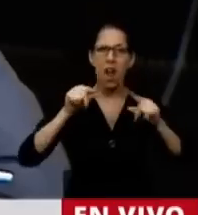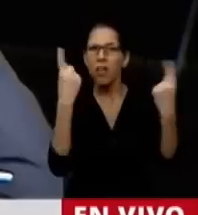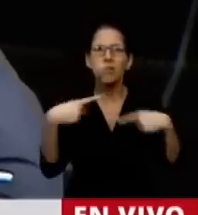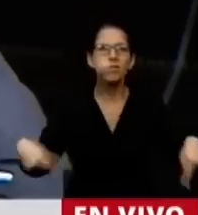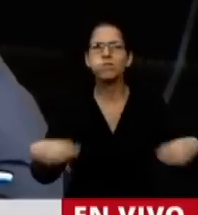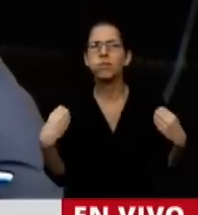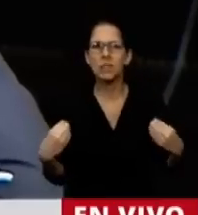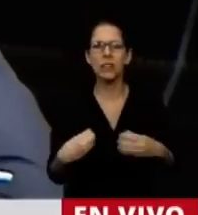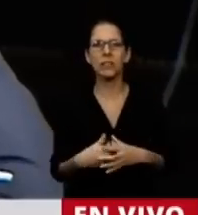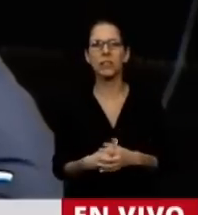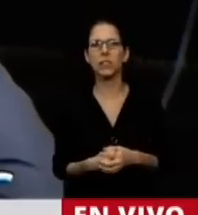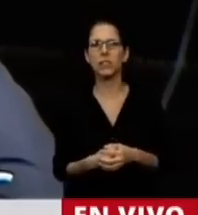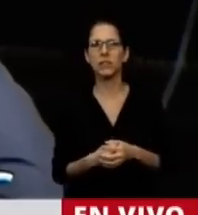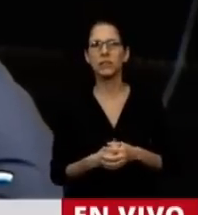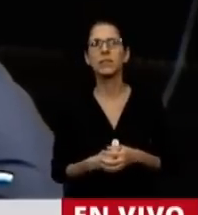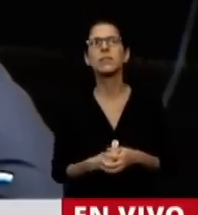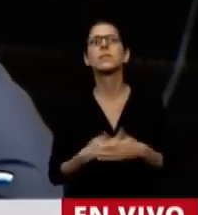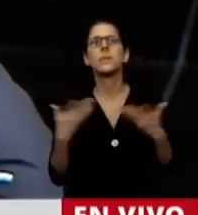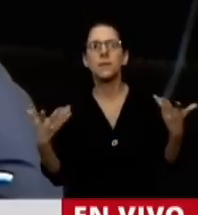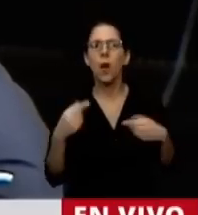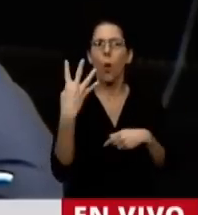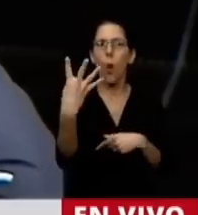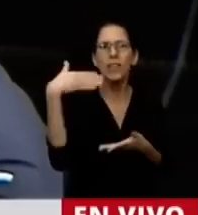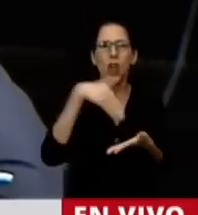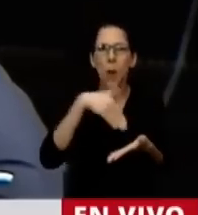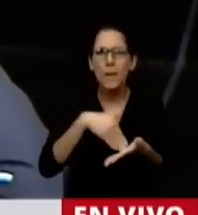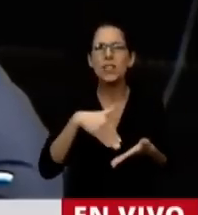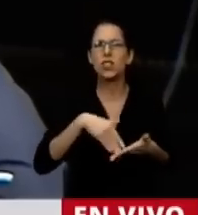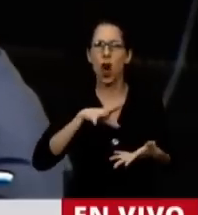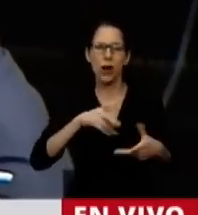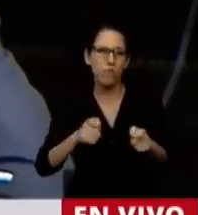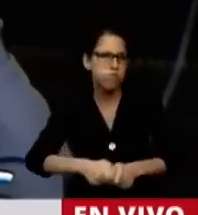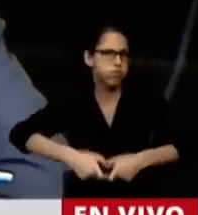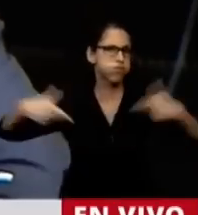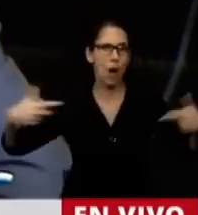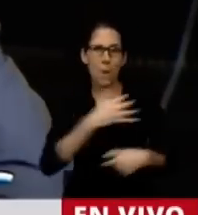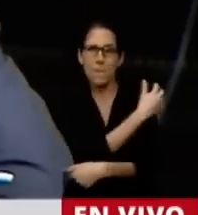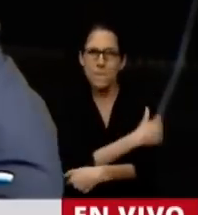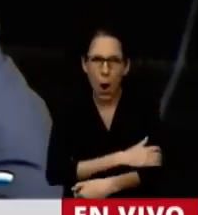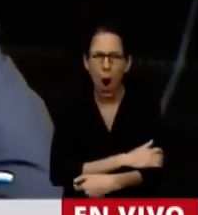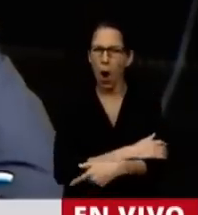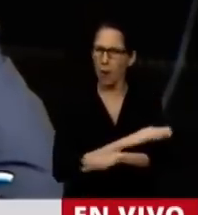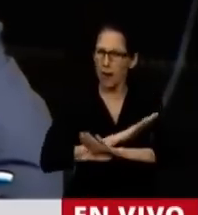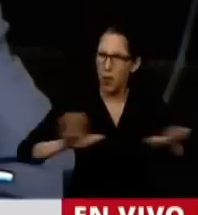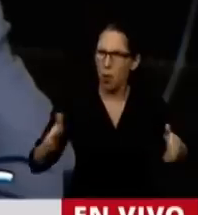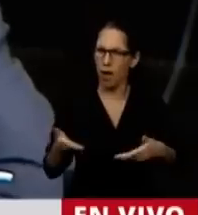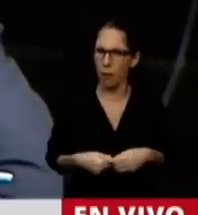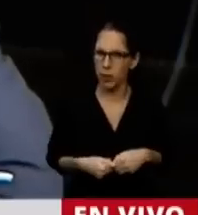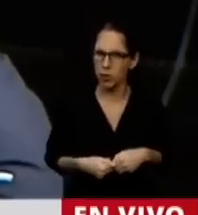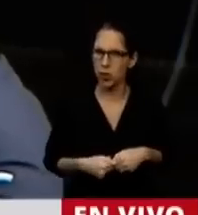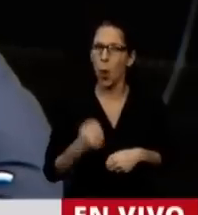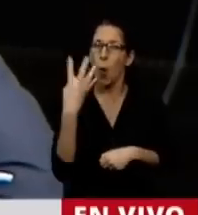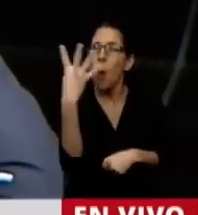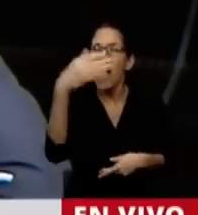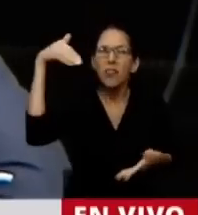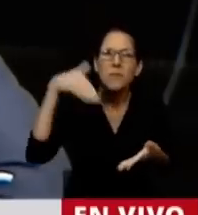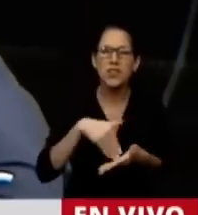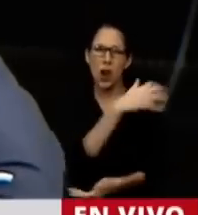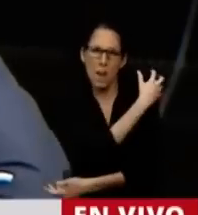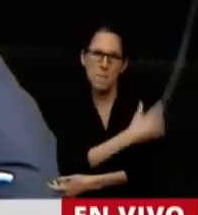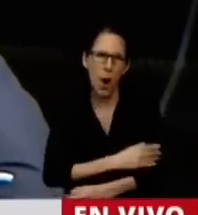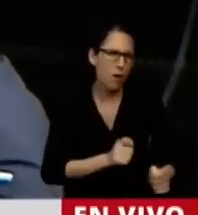a quienes han creado 4 millones de nuevos pobres. Diputado Iglesias, por favor. 4 millones de nuevos pobres, 4 millones de